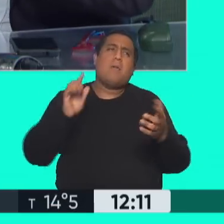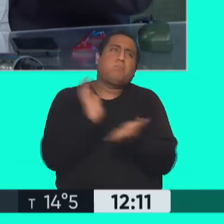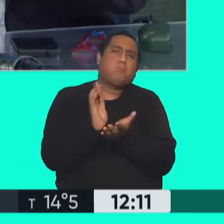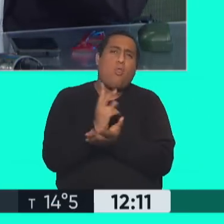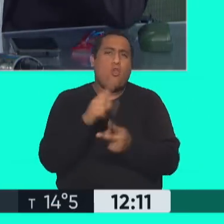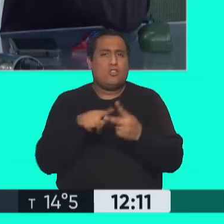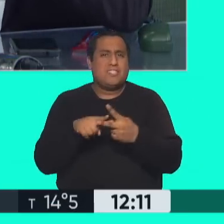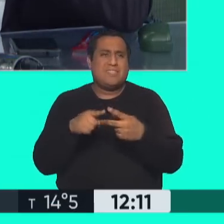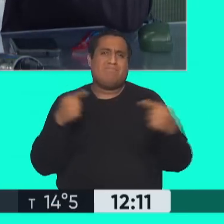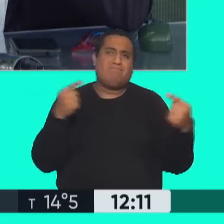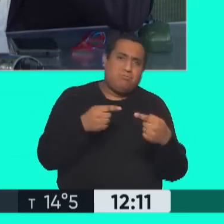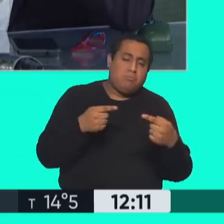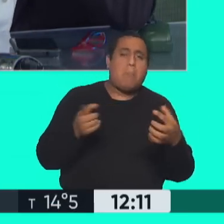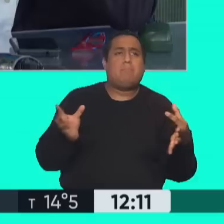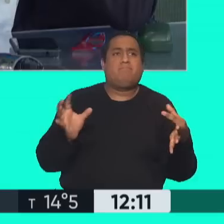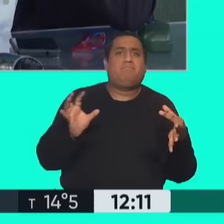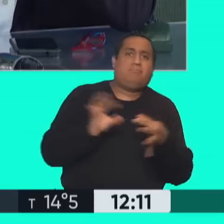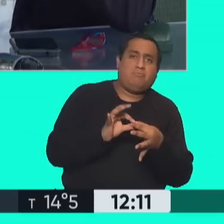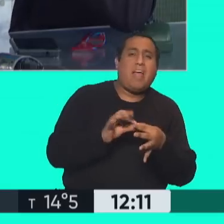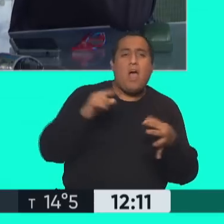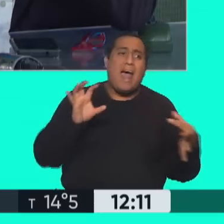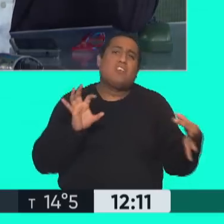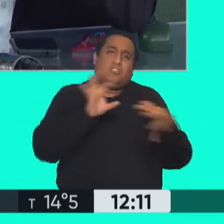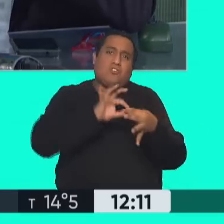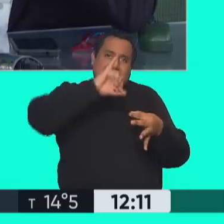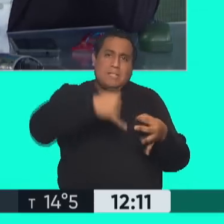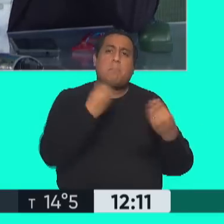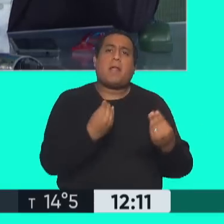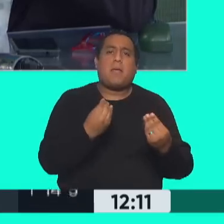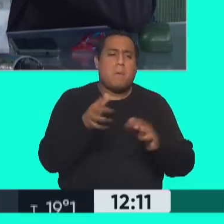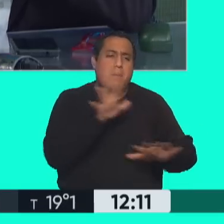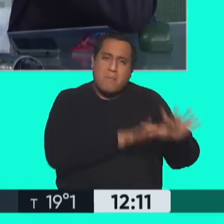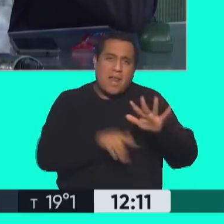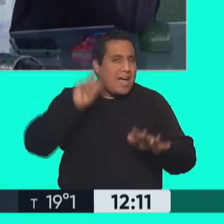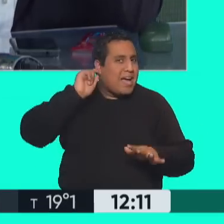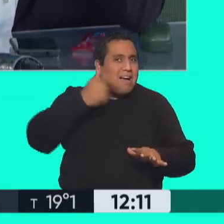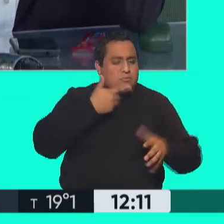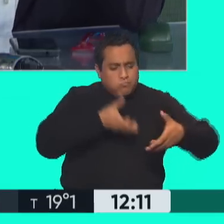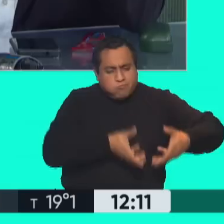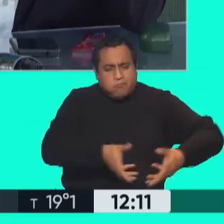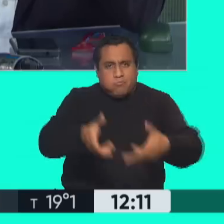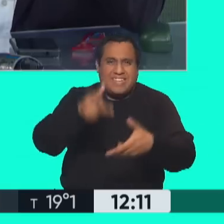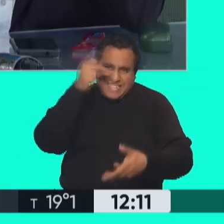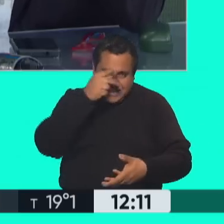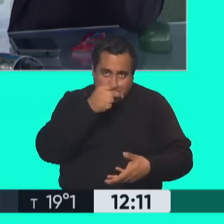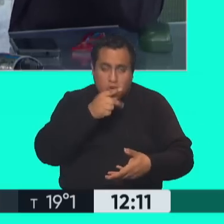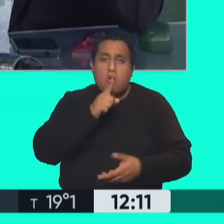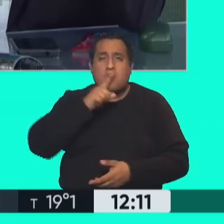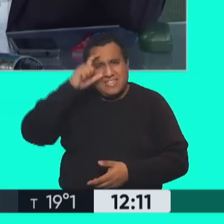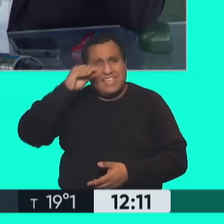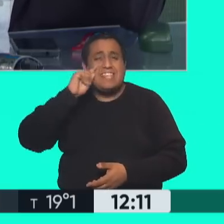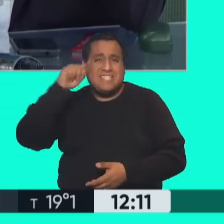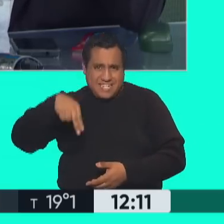asociación con Techin para hacer el gasoducto Néstor Kirchner. Aparece Techin también como actor